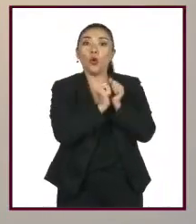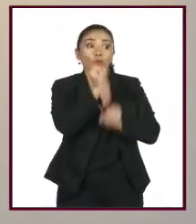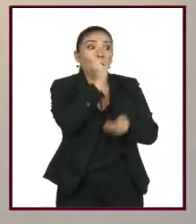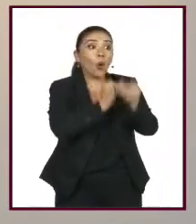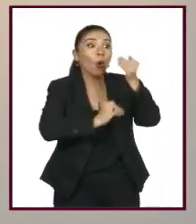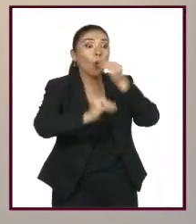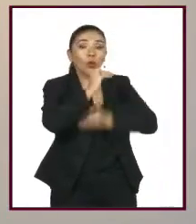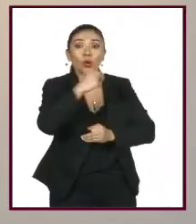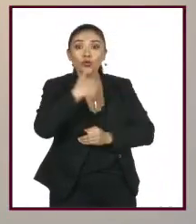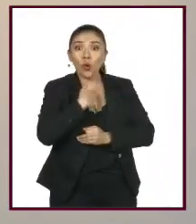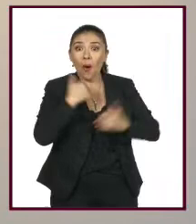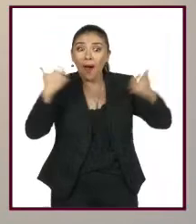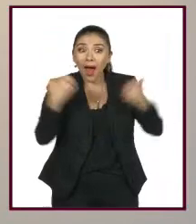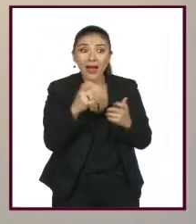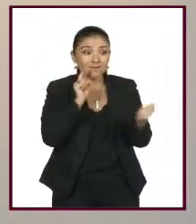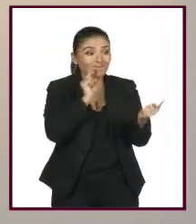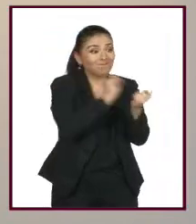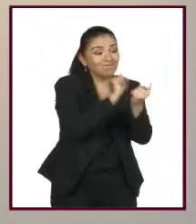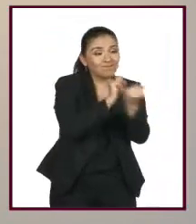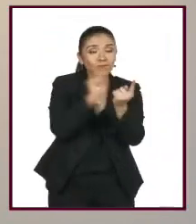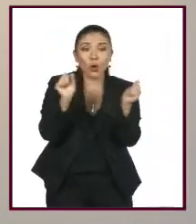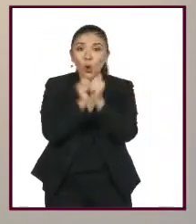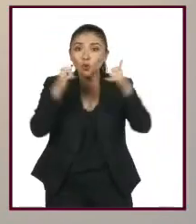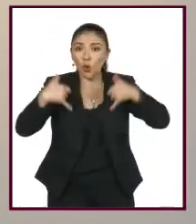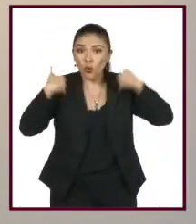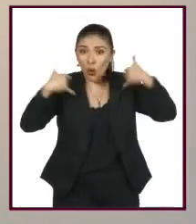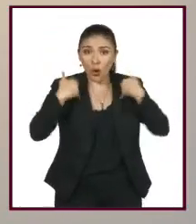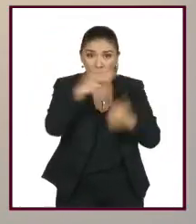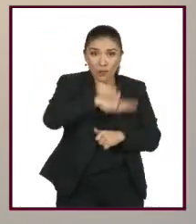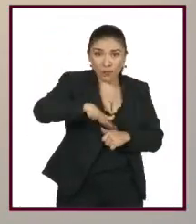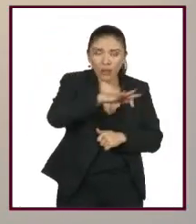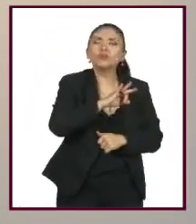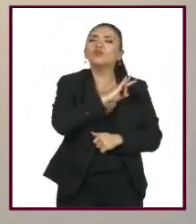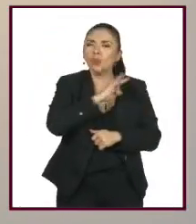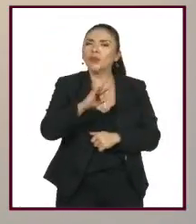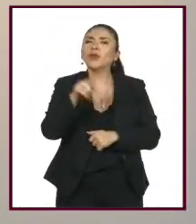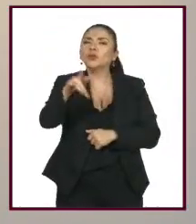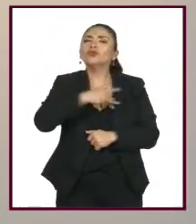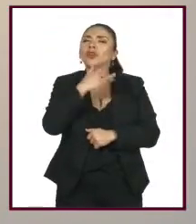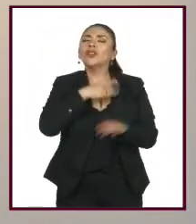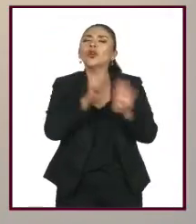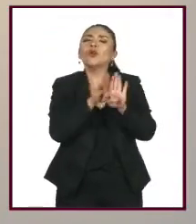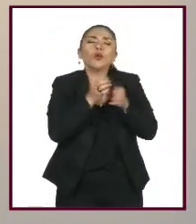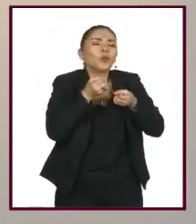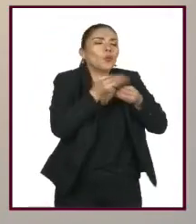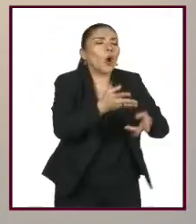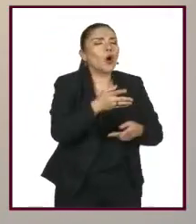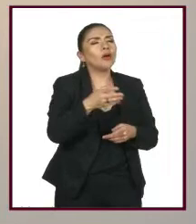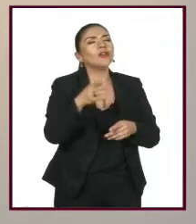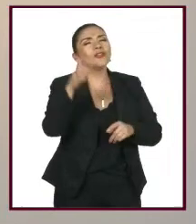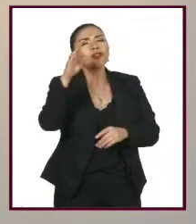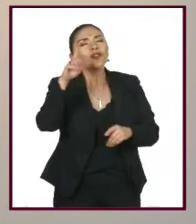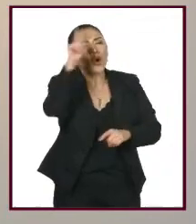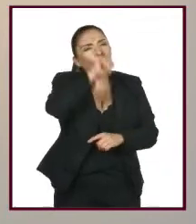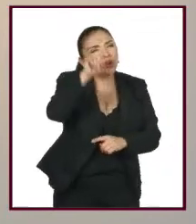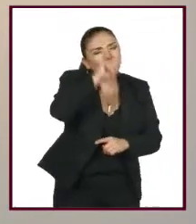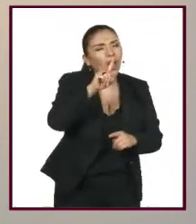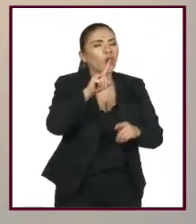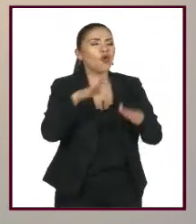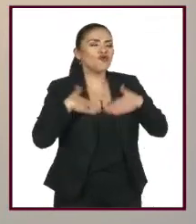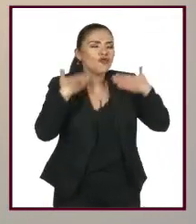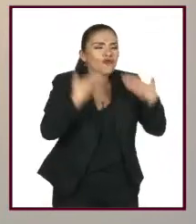quienes tenemos contacto con los y las adolescentes, que podamos generar esa confianza, psicoeducar y